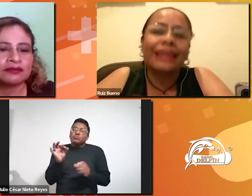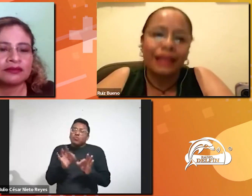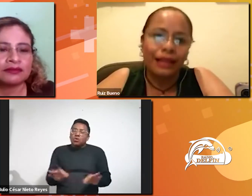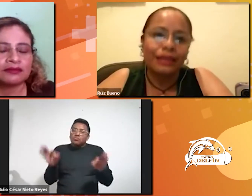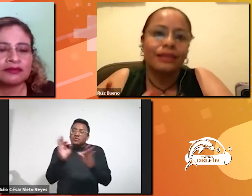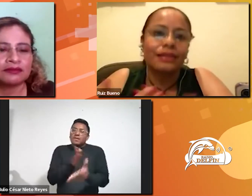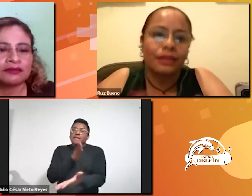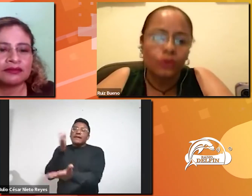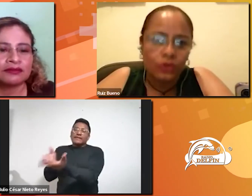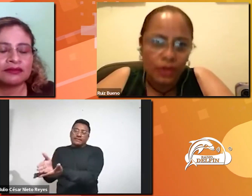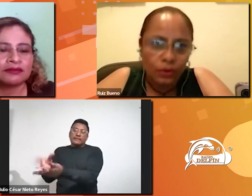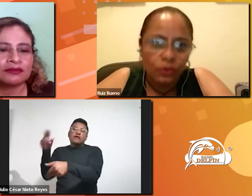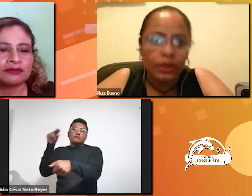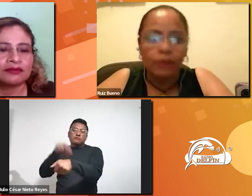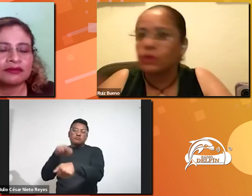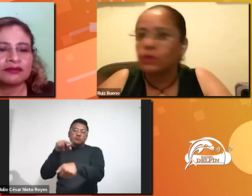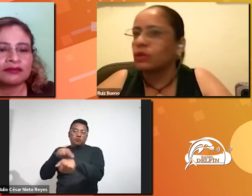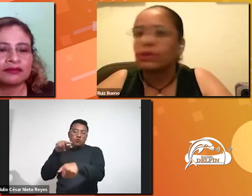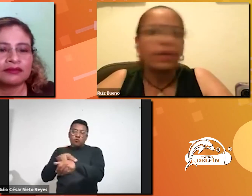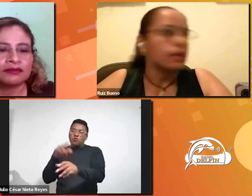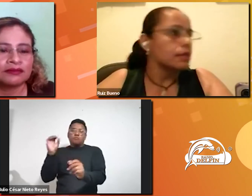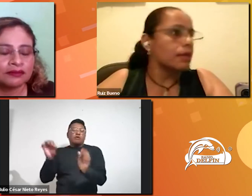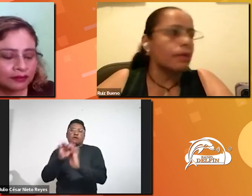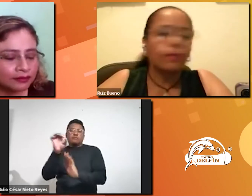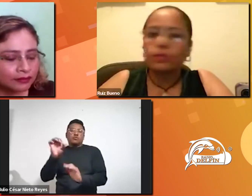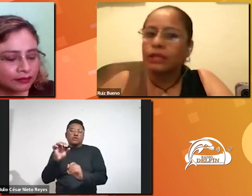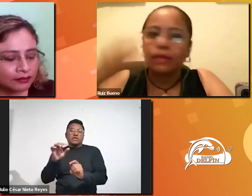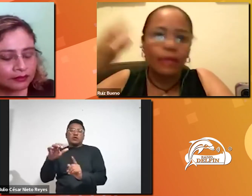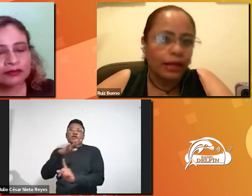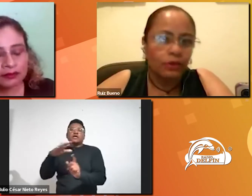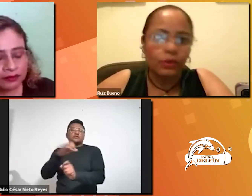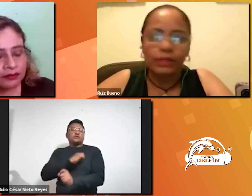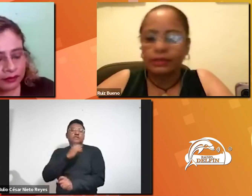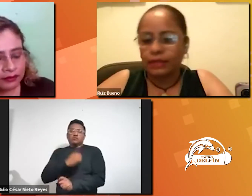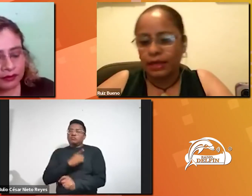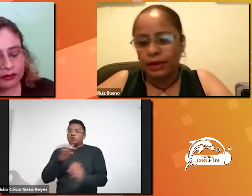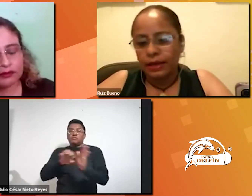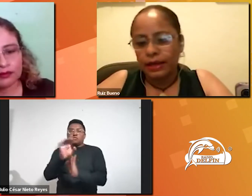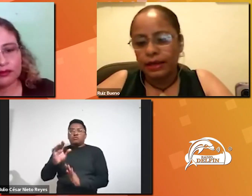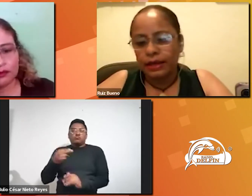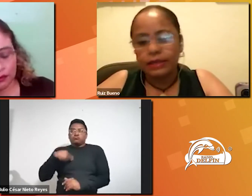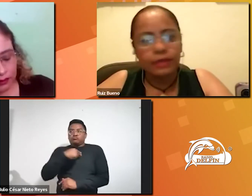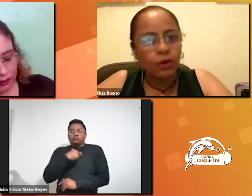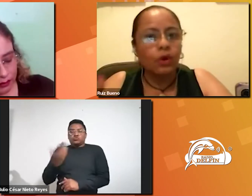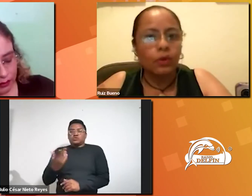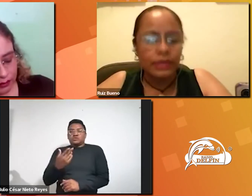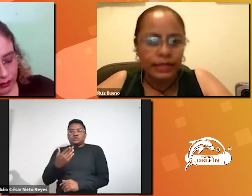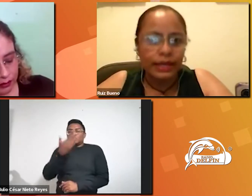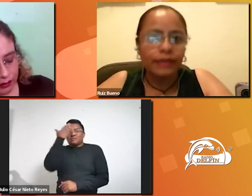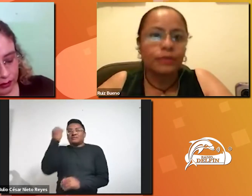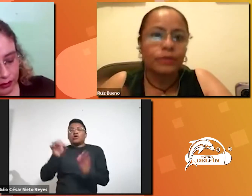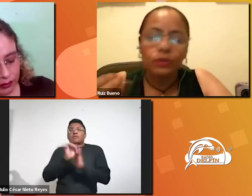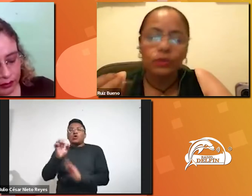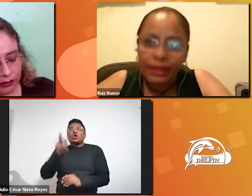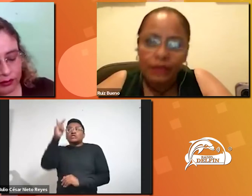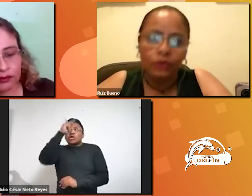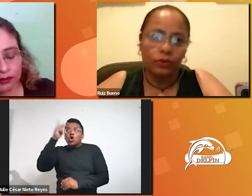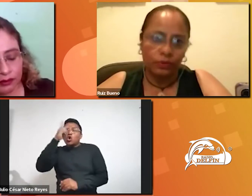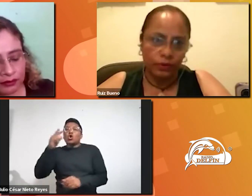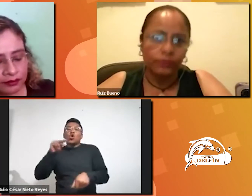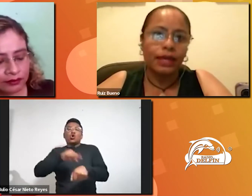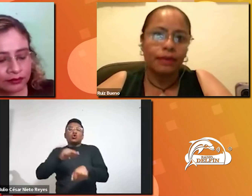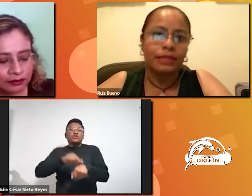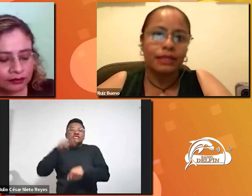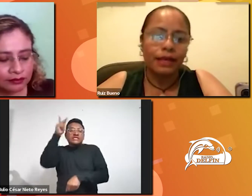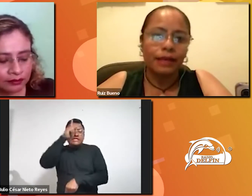que alguien del sector salud, a lo mejor si no sabemos de inmediato el psicólogo, el psiquiatra, pues tu médico,